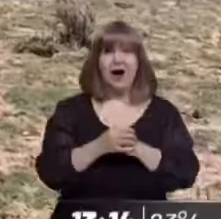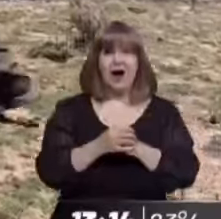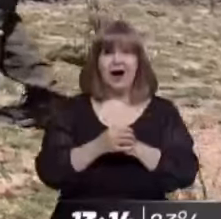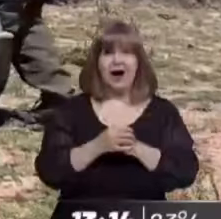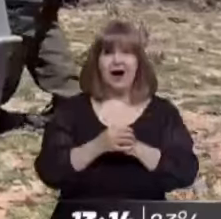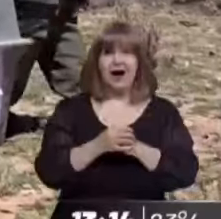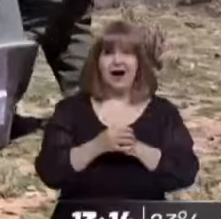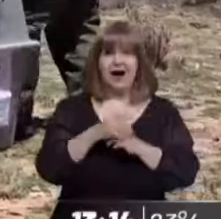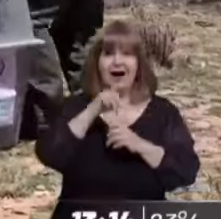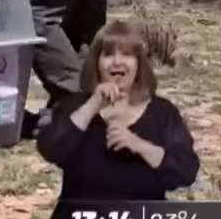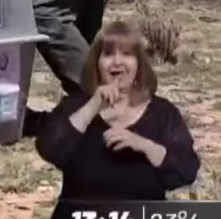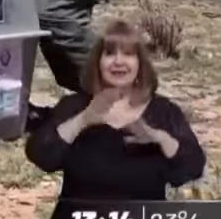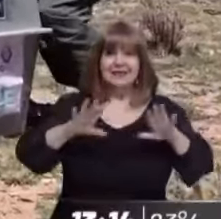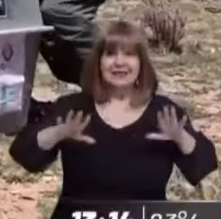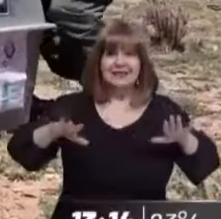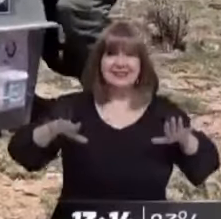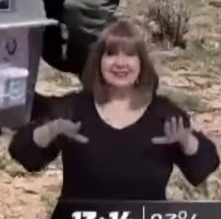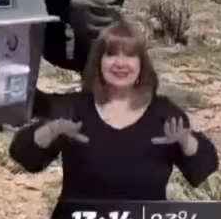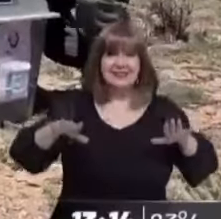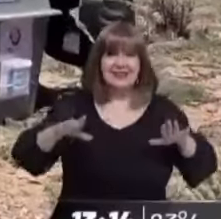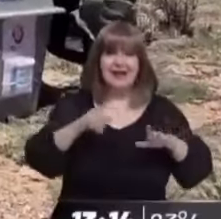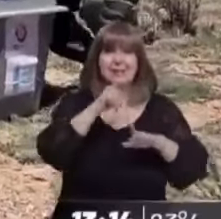Vamos, mirá. Acaba de salir. Wow.